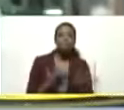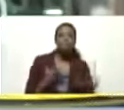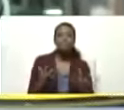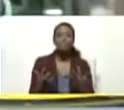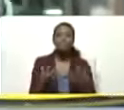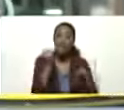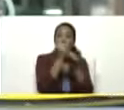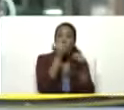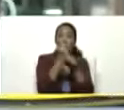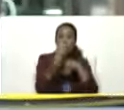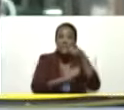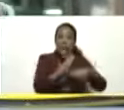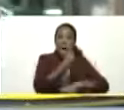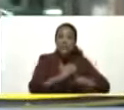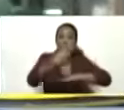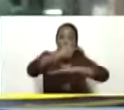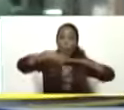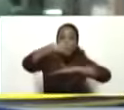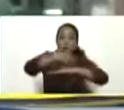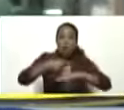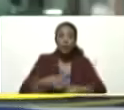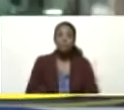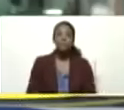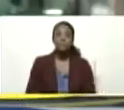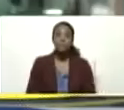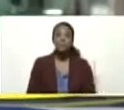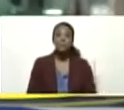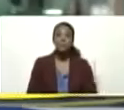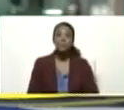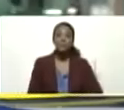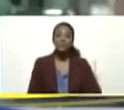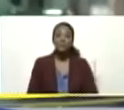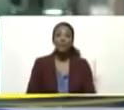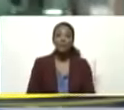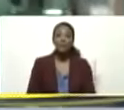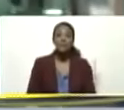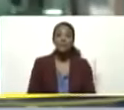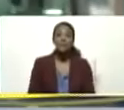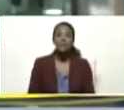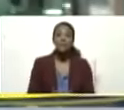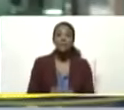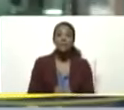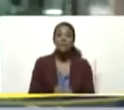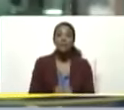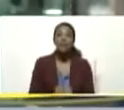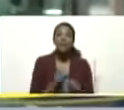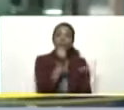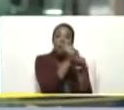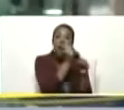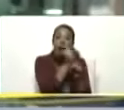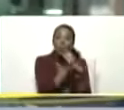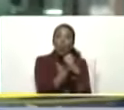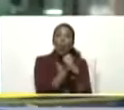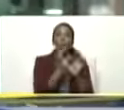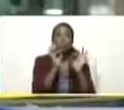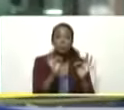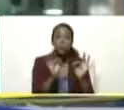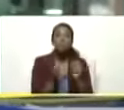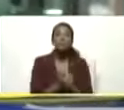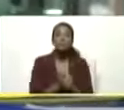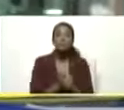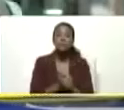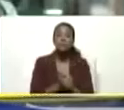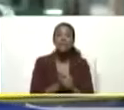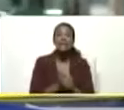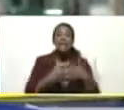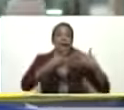del trabajo mancomunado de los trabajadores, de las trabajadoras,